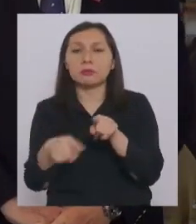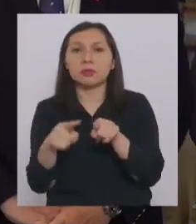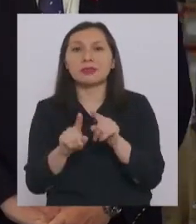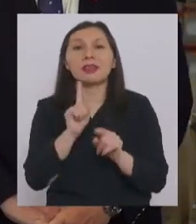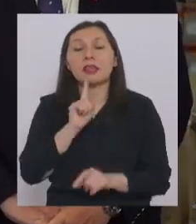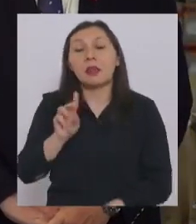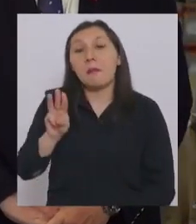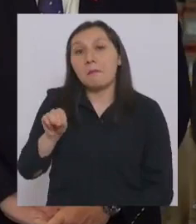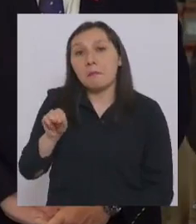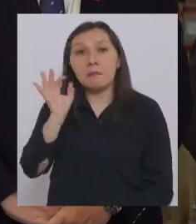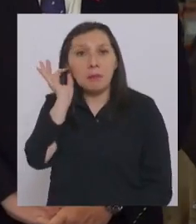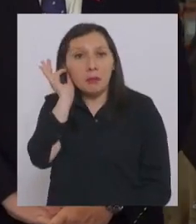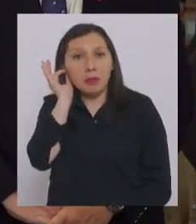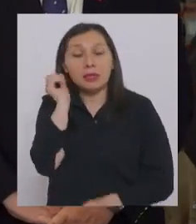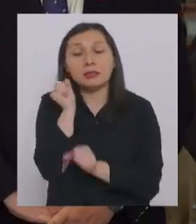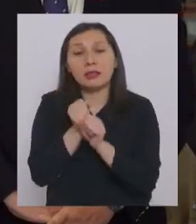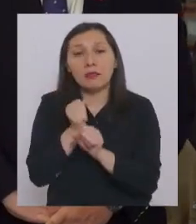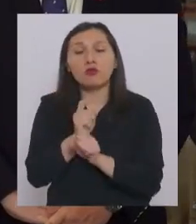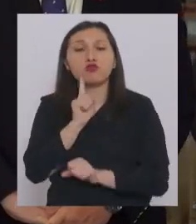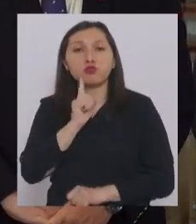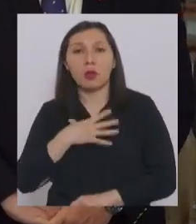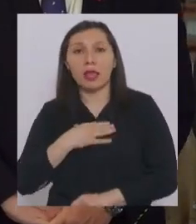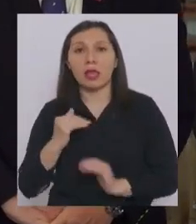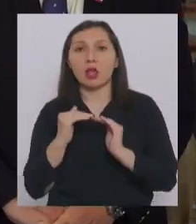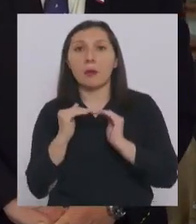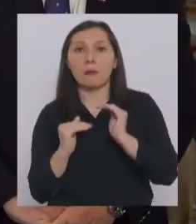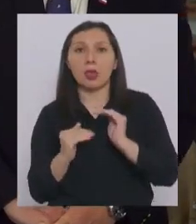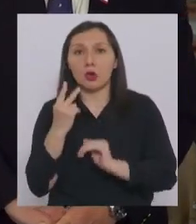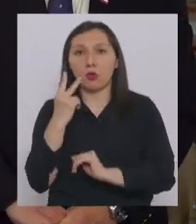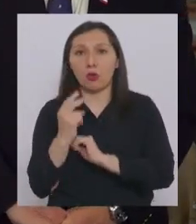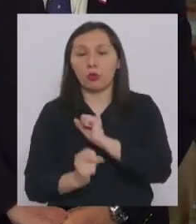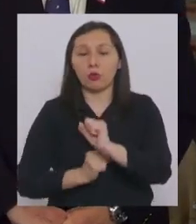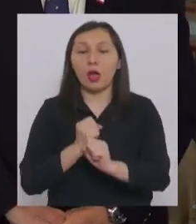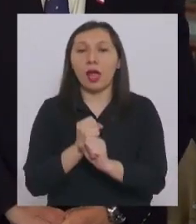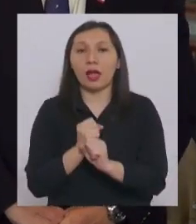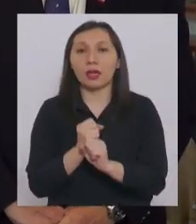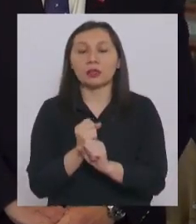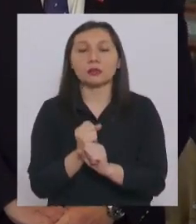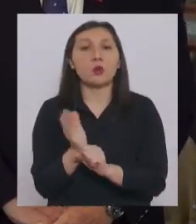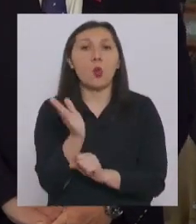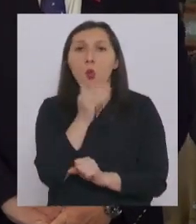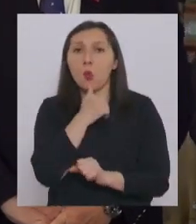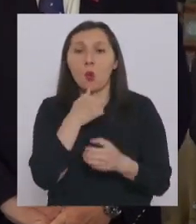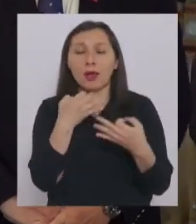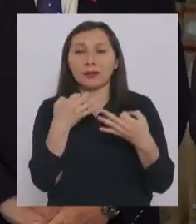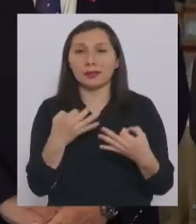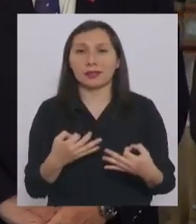las madres trabajadoras con hijos menores de 2 años que no tengan asegurado